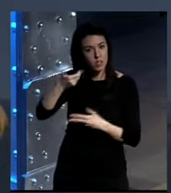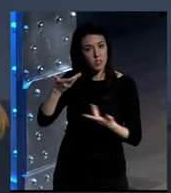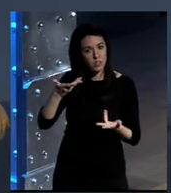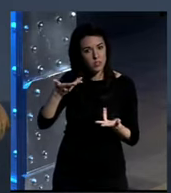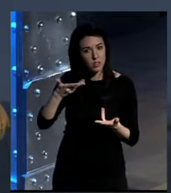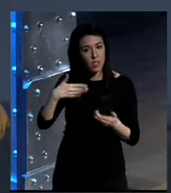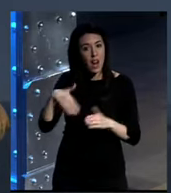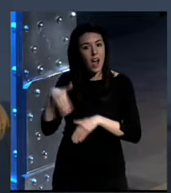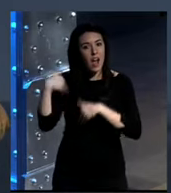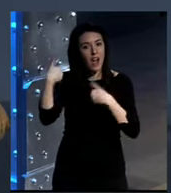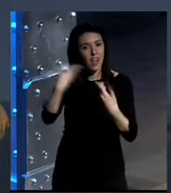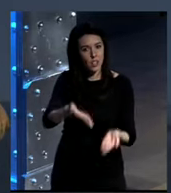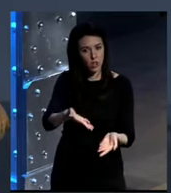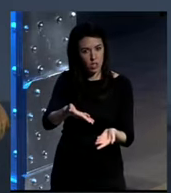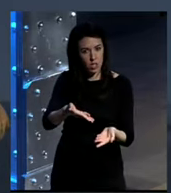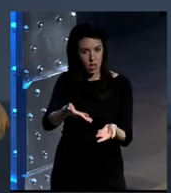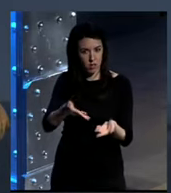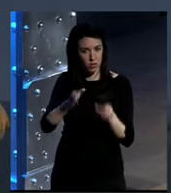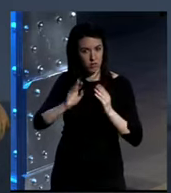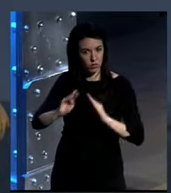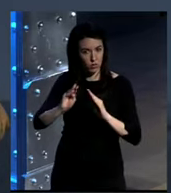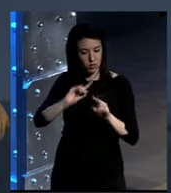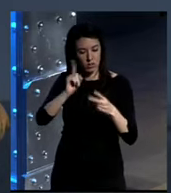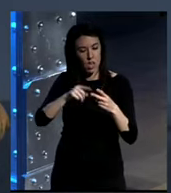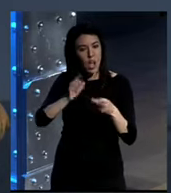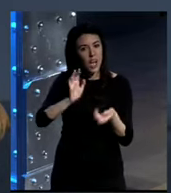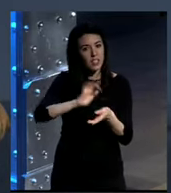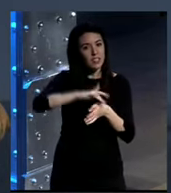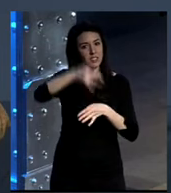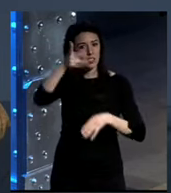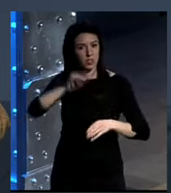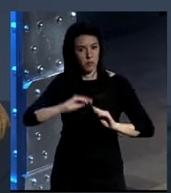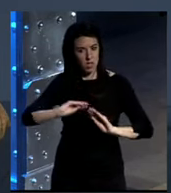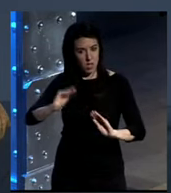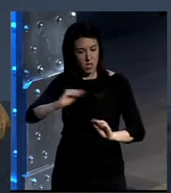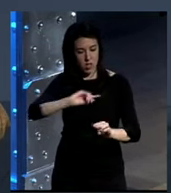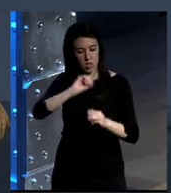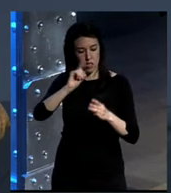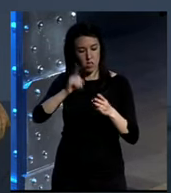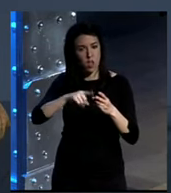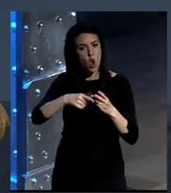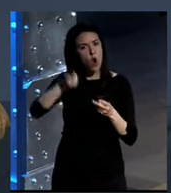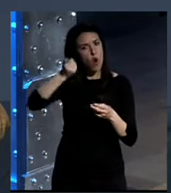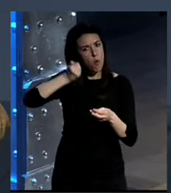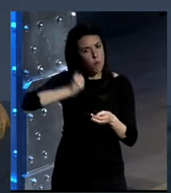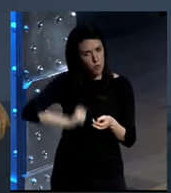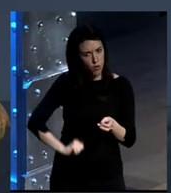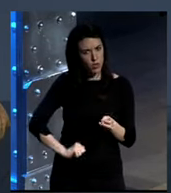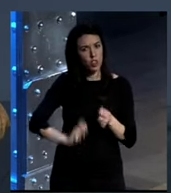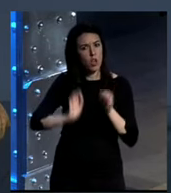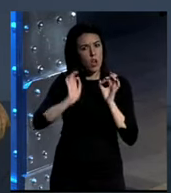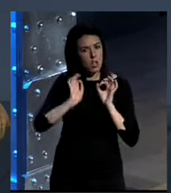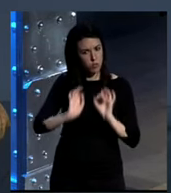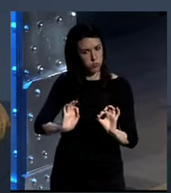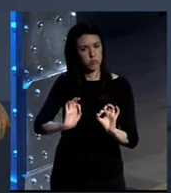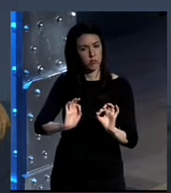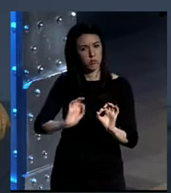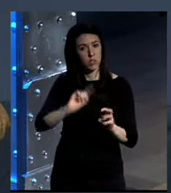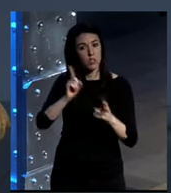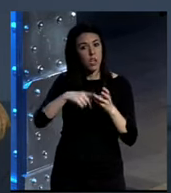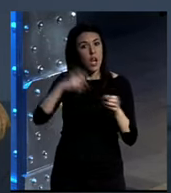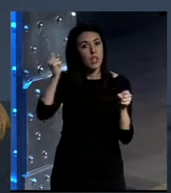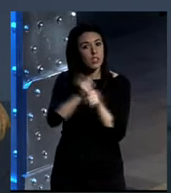la generosidad, su sensibilidad, gran profesionalidad, su